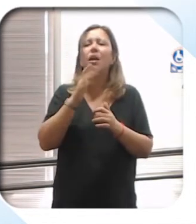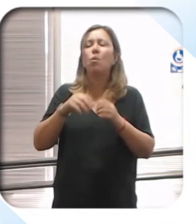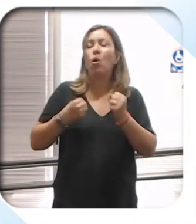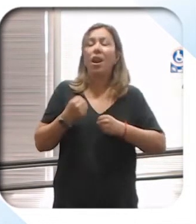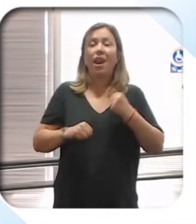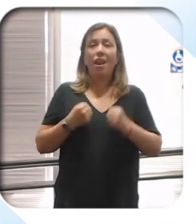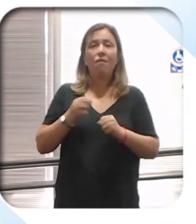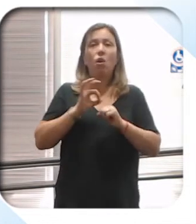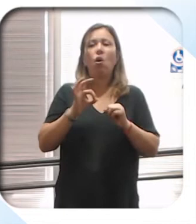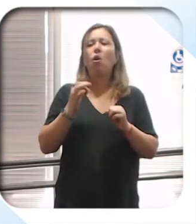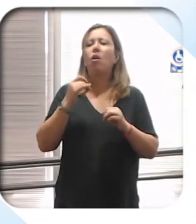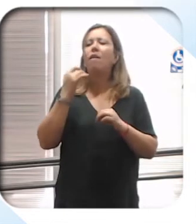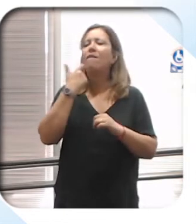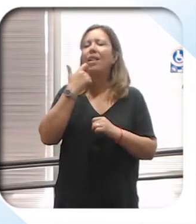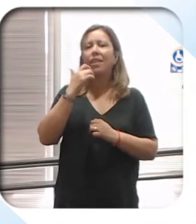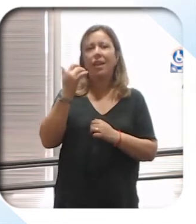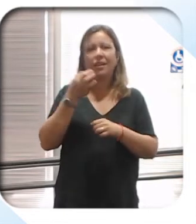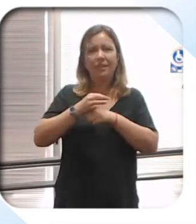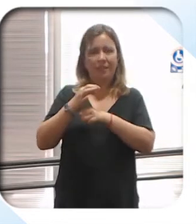por ritualismo.